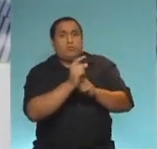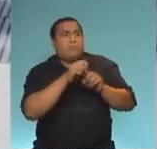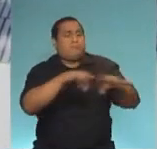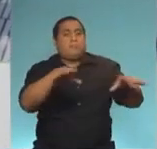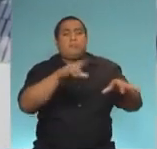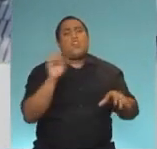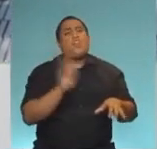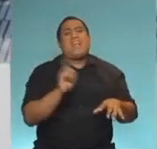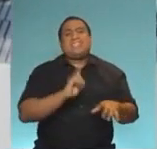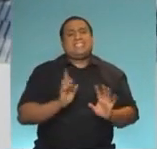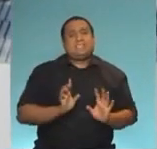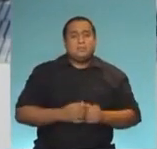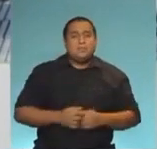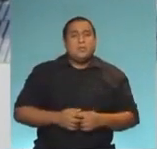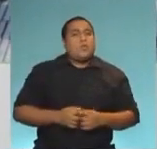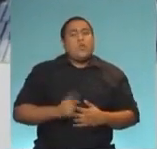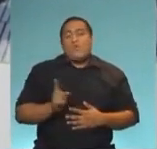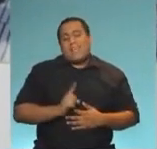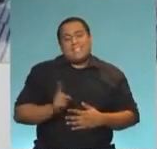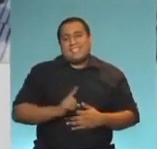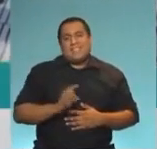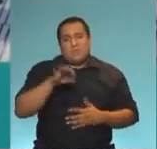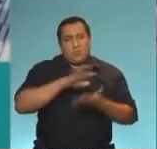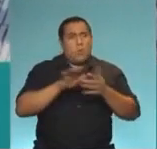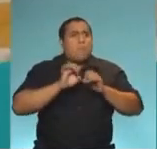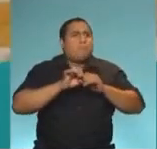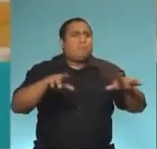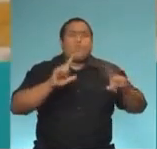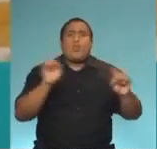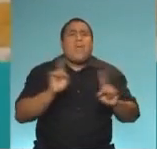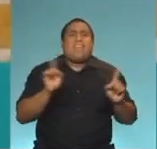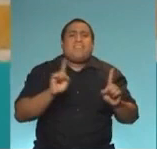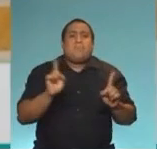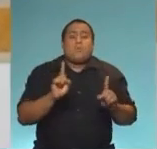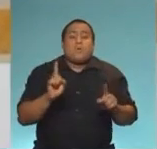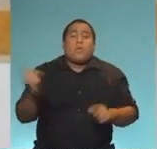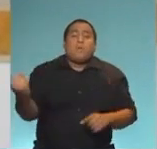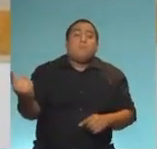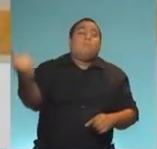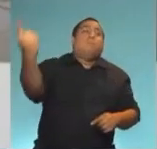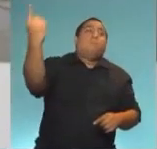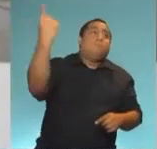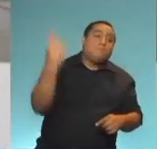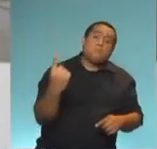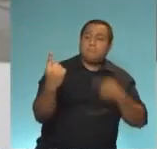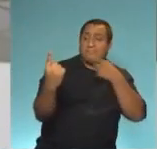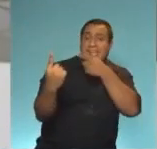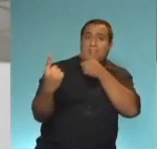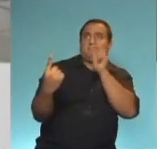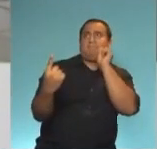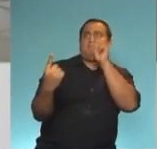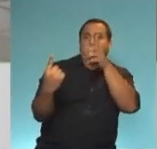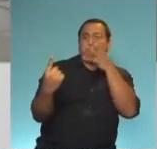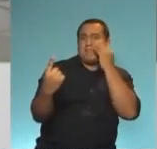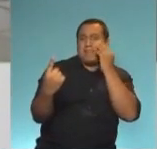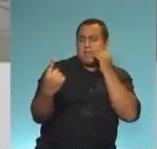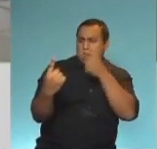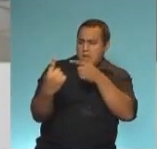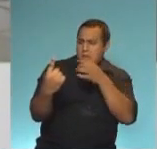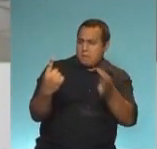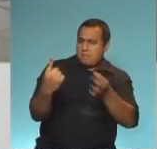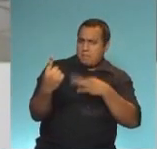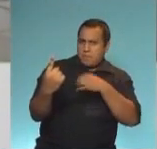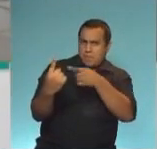esto que marcás, no está circulando esta cepa en nuestro país porque se ha detectado un caso de un turista y además no